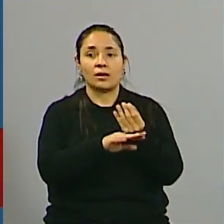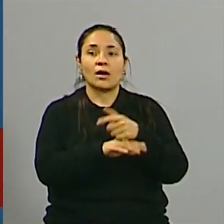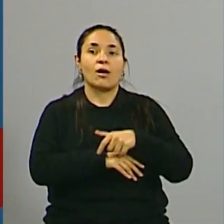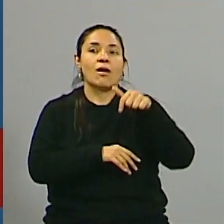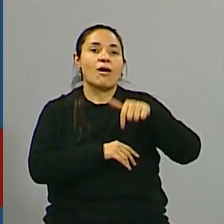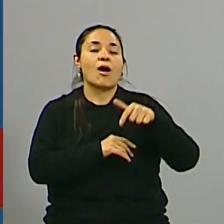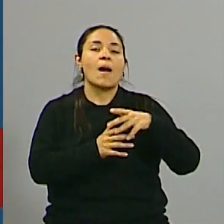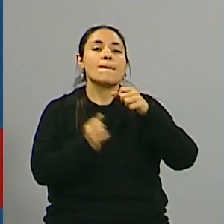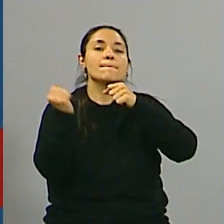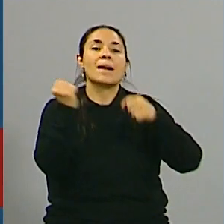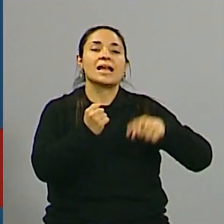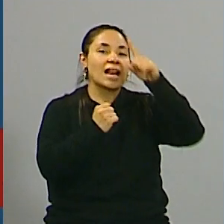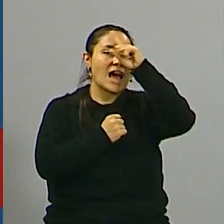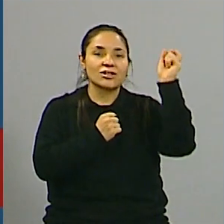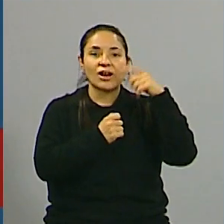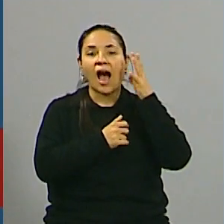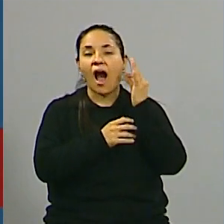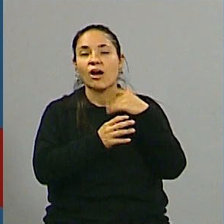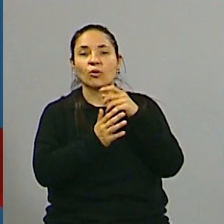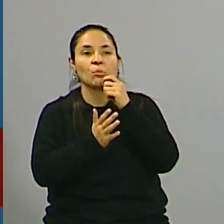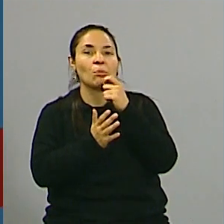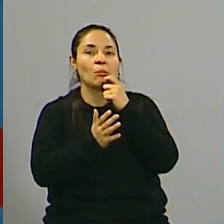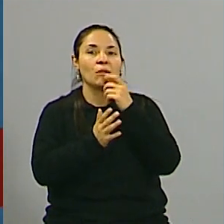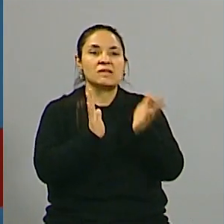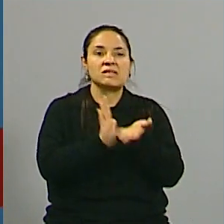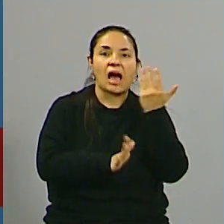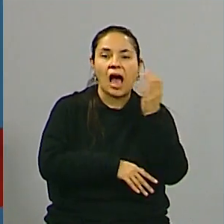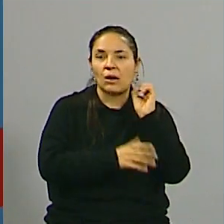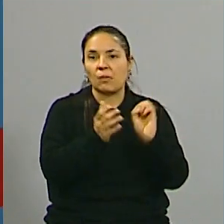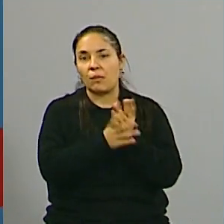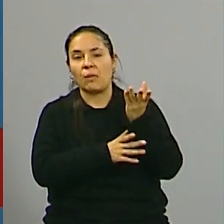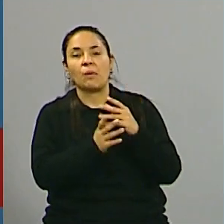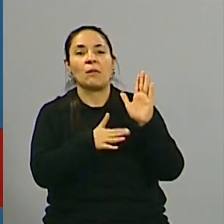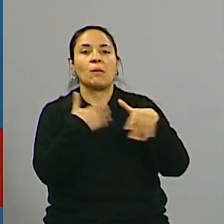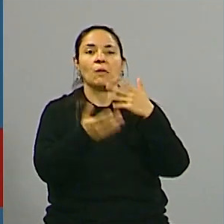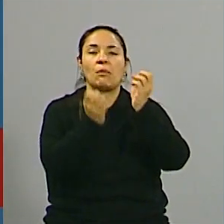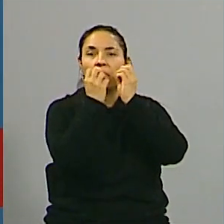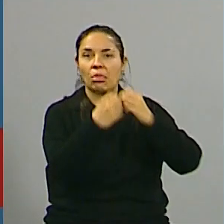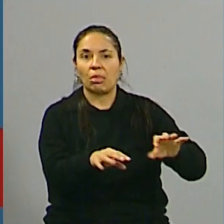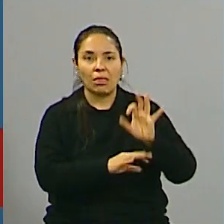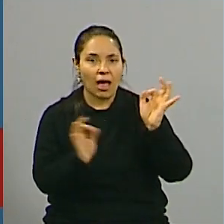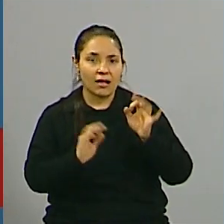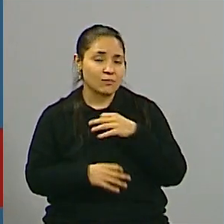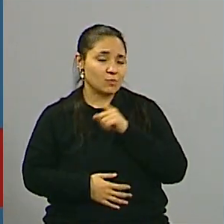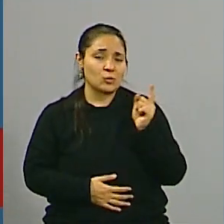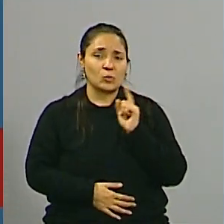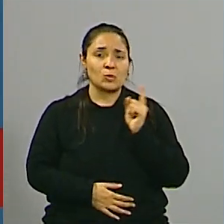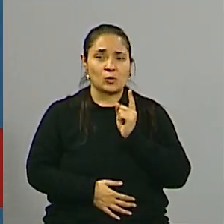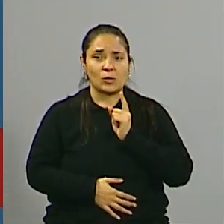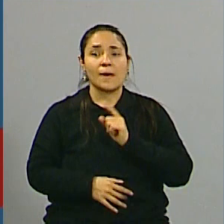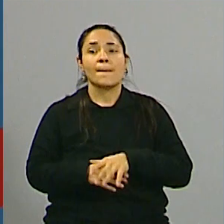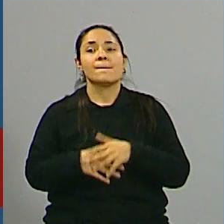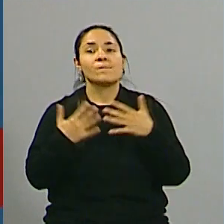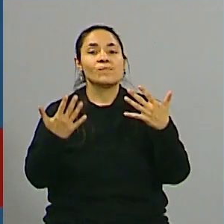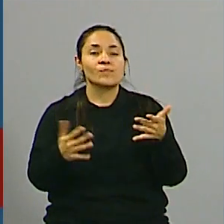existe ningún parque nacional que se haya desafectado o que se haya creado y posteriormente se haya desafectado. Así que